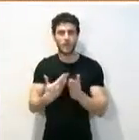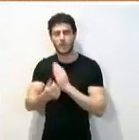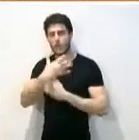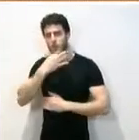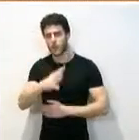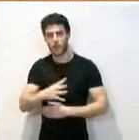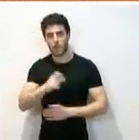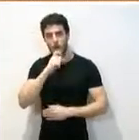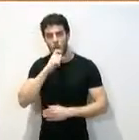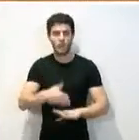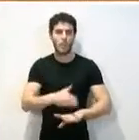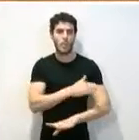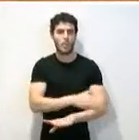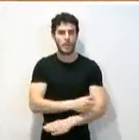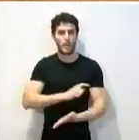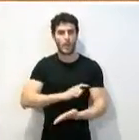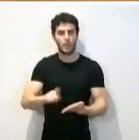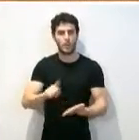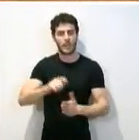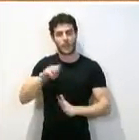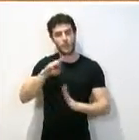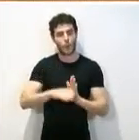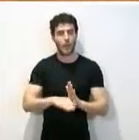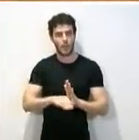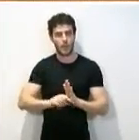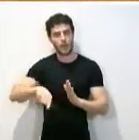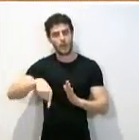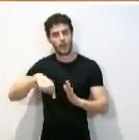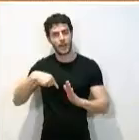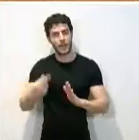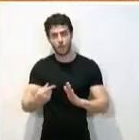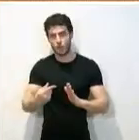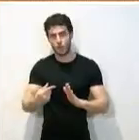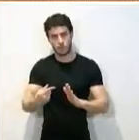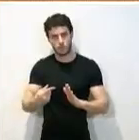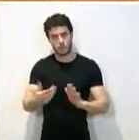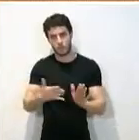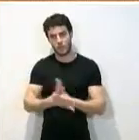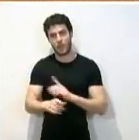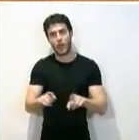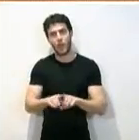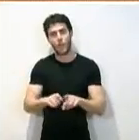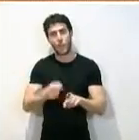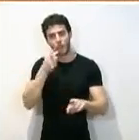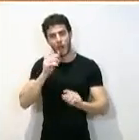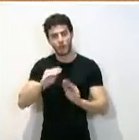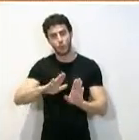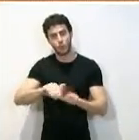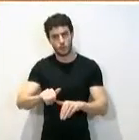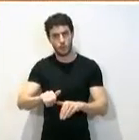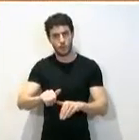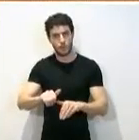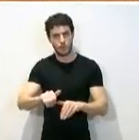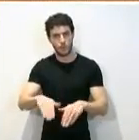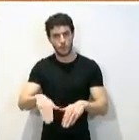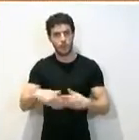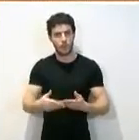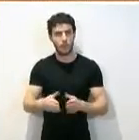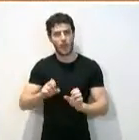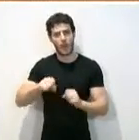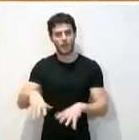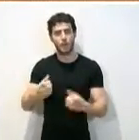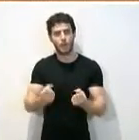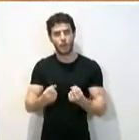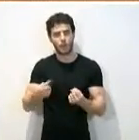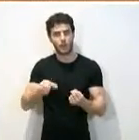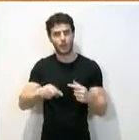avisos previos como en los mensajes programados que se convirtieron en su epitafio, Ángela apuntaba hacia el abandono institucional y las